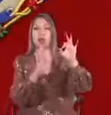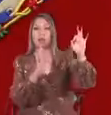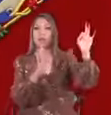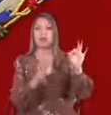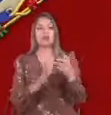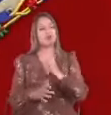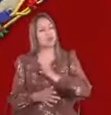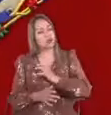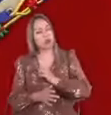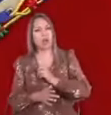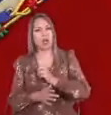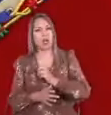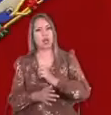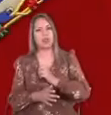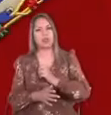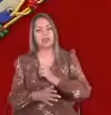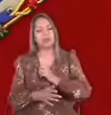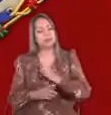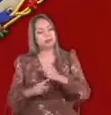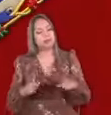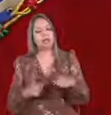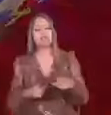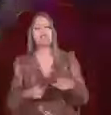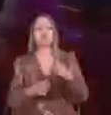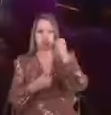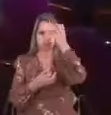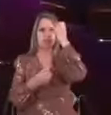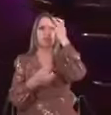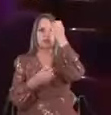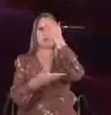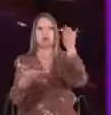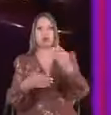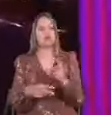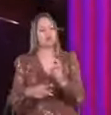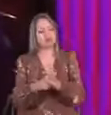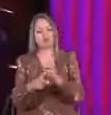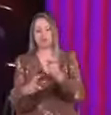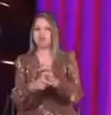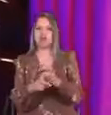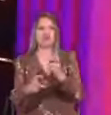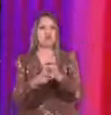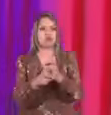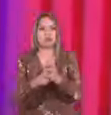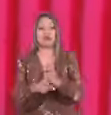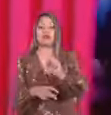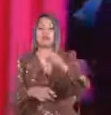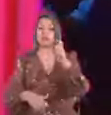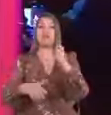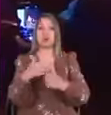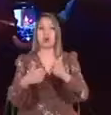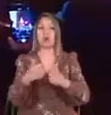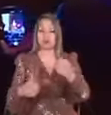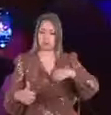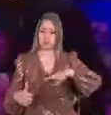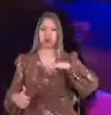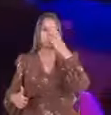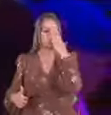que señalarlos, pero es mi deber anunciarle a la ciudadanía la dura realidad que vamos a enfrentar, porque la vamos a